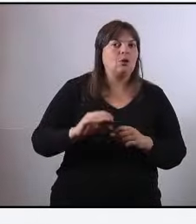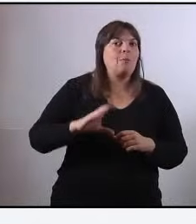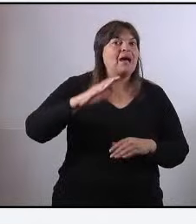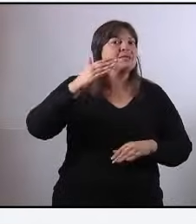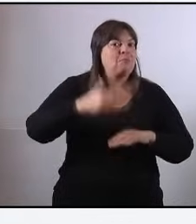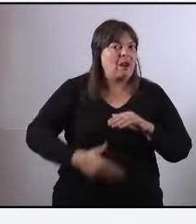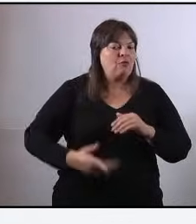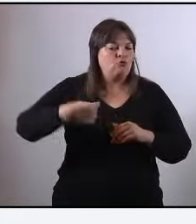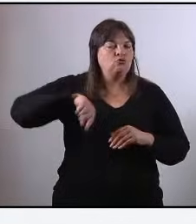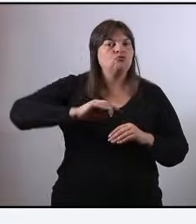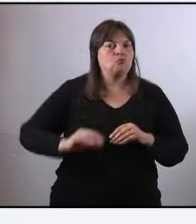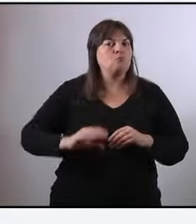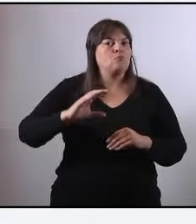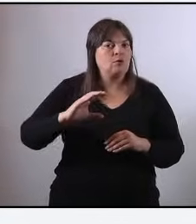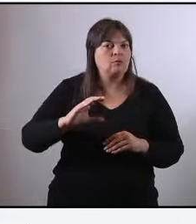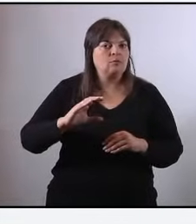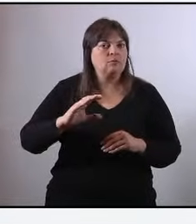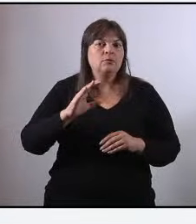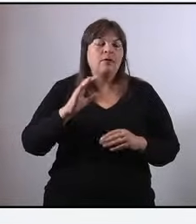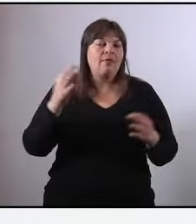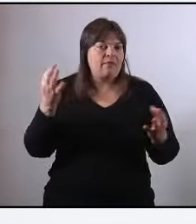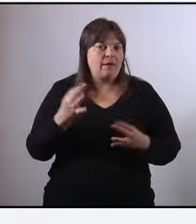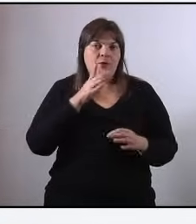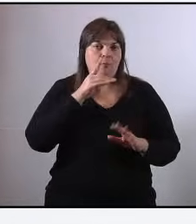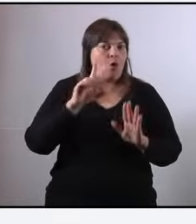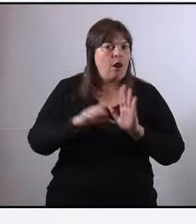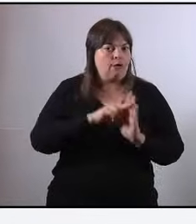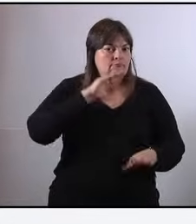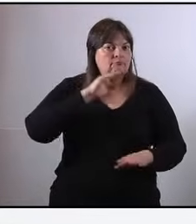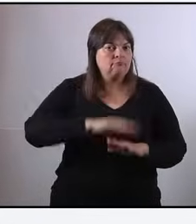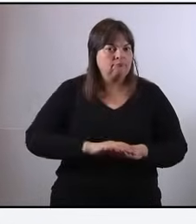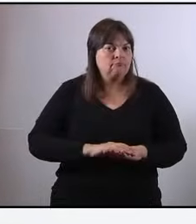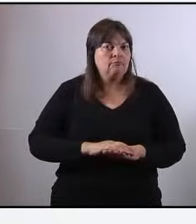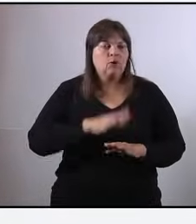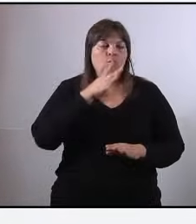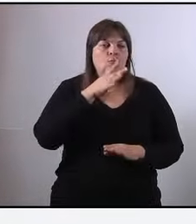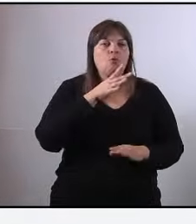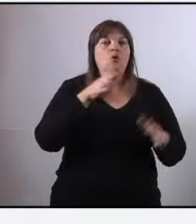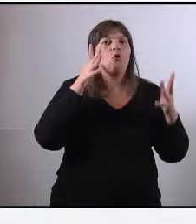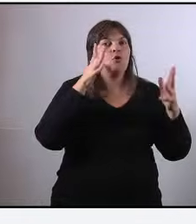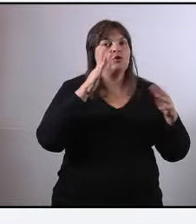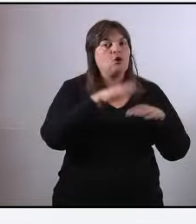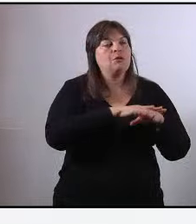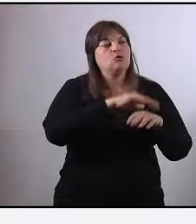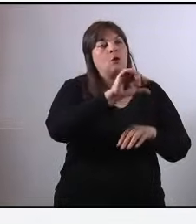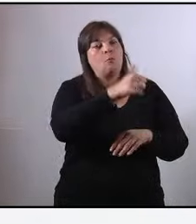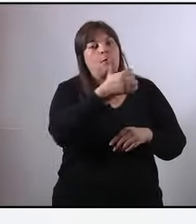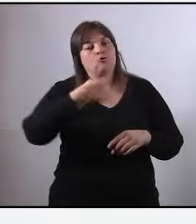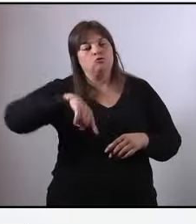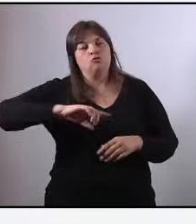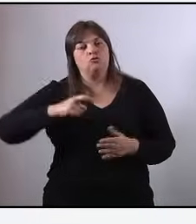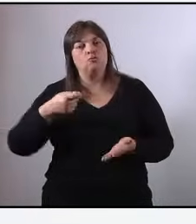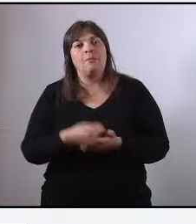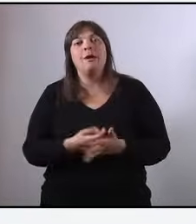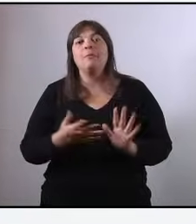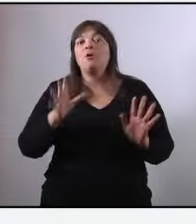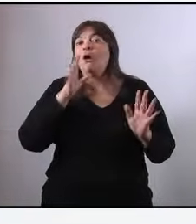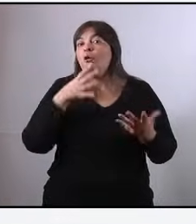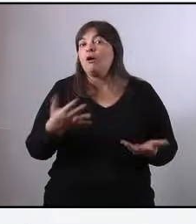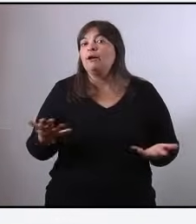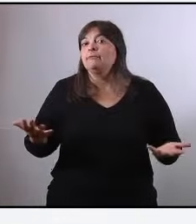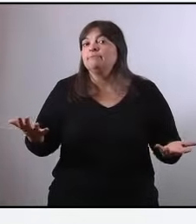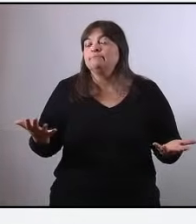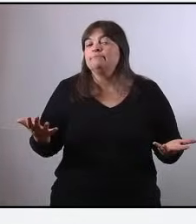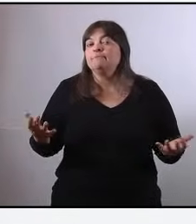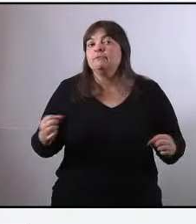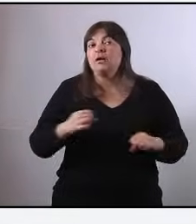el momento en el que debía ser abonada, después de contar con esa aprobación del Consejo de Ministros, pero ahora entra en juego pues esa